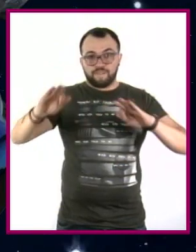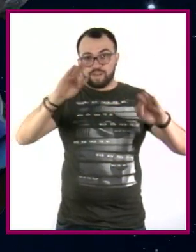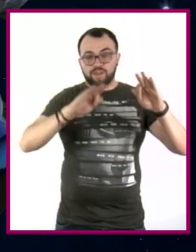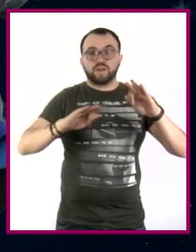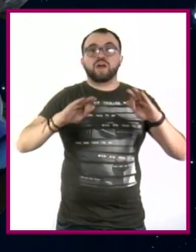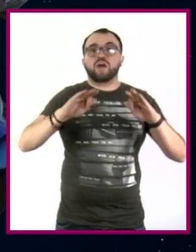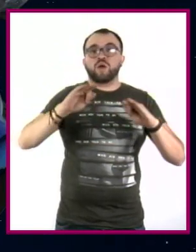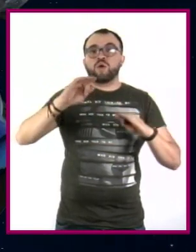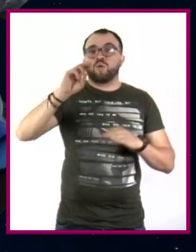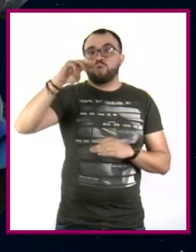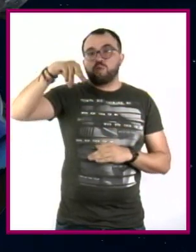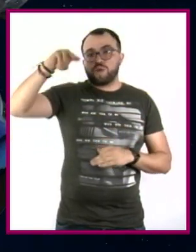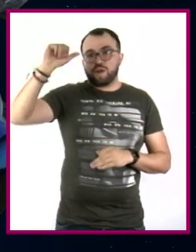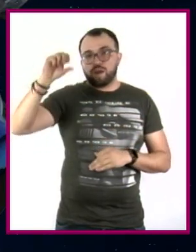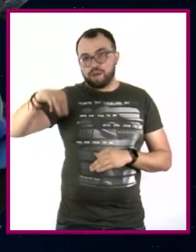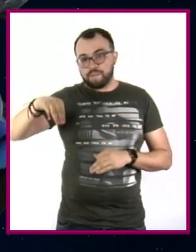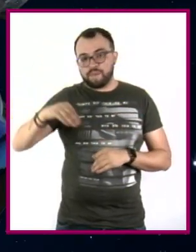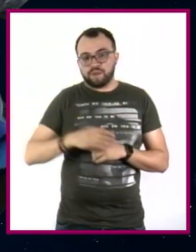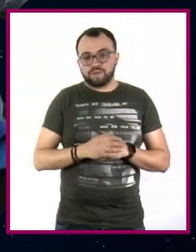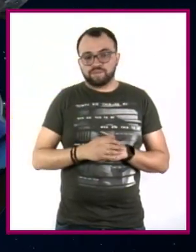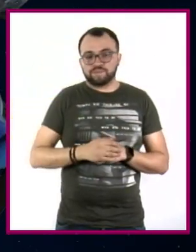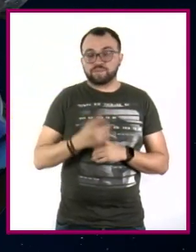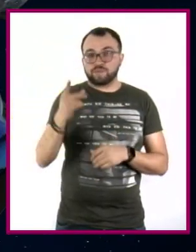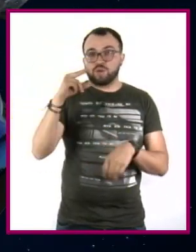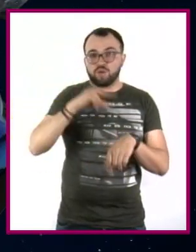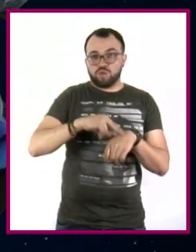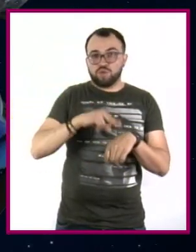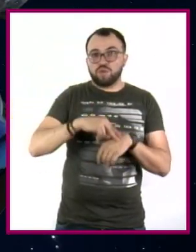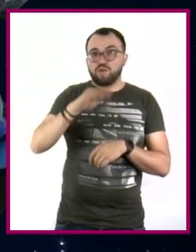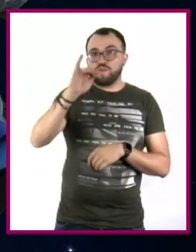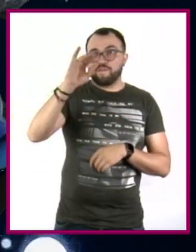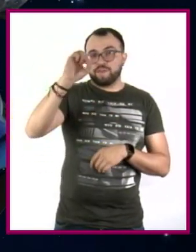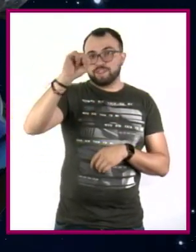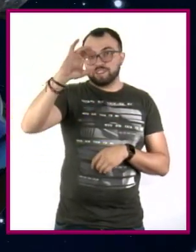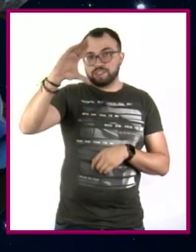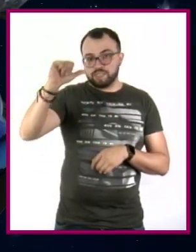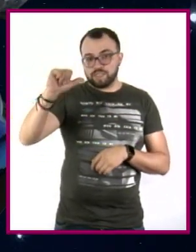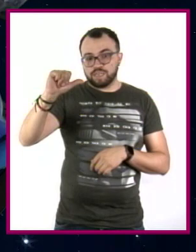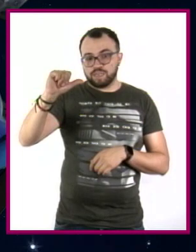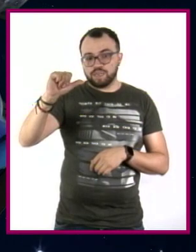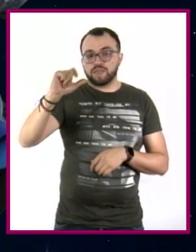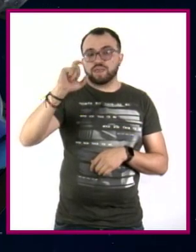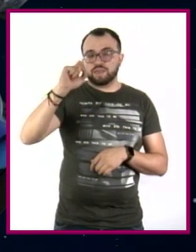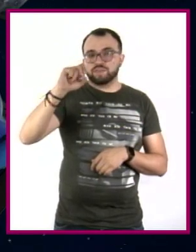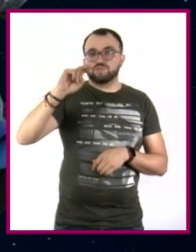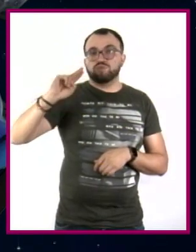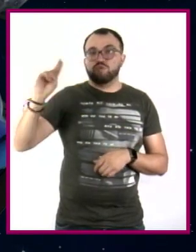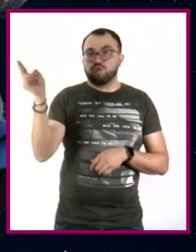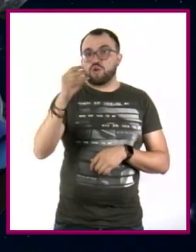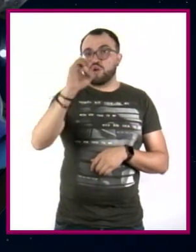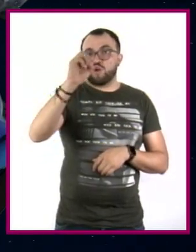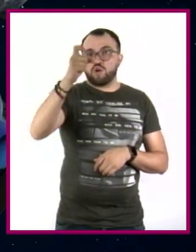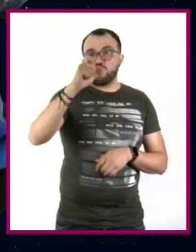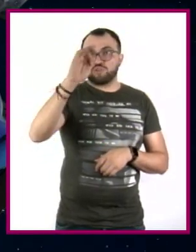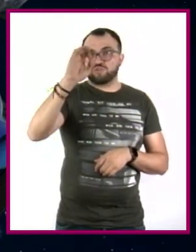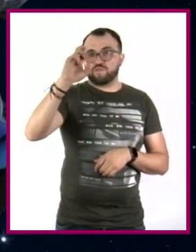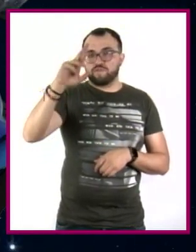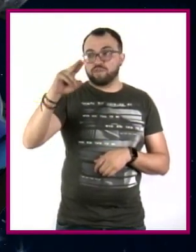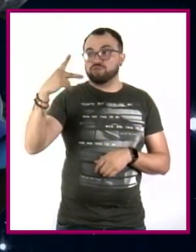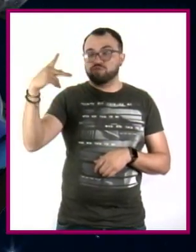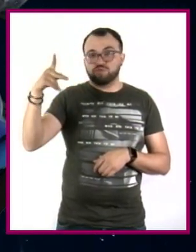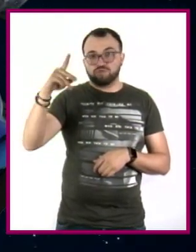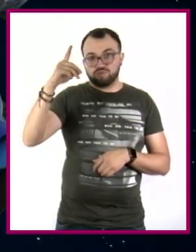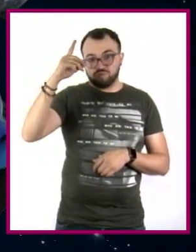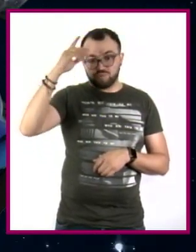físico por la Facultad de Ciencias de la UNAM y doctor en física nuclear por la Universidad de Oxford. Ha sido líder en México de